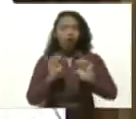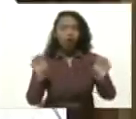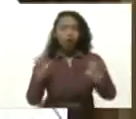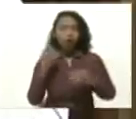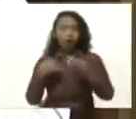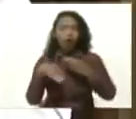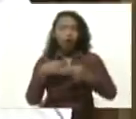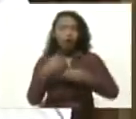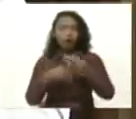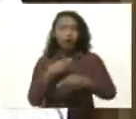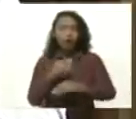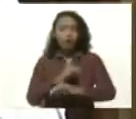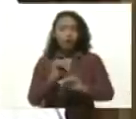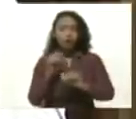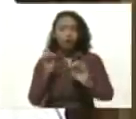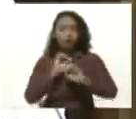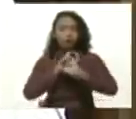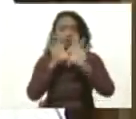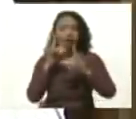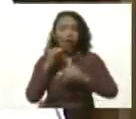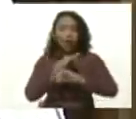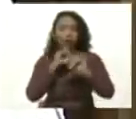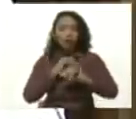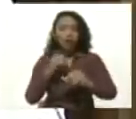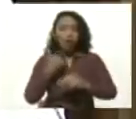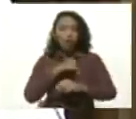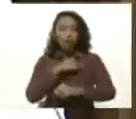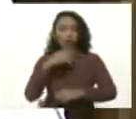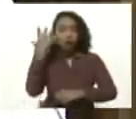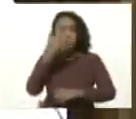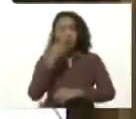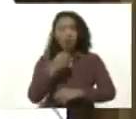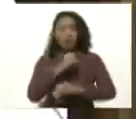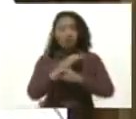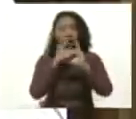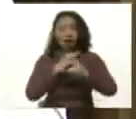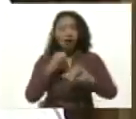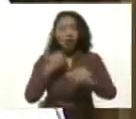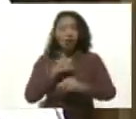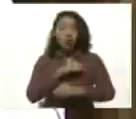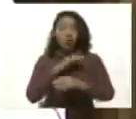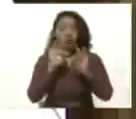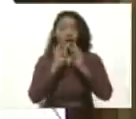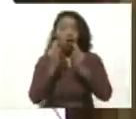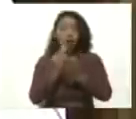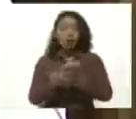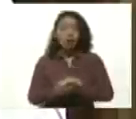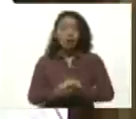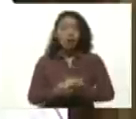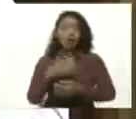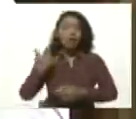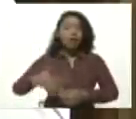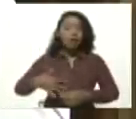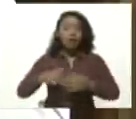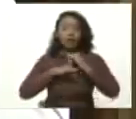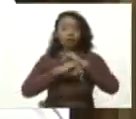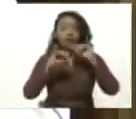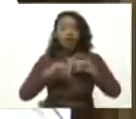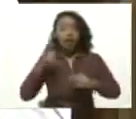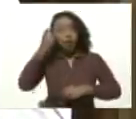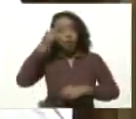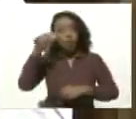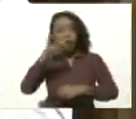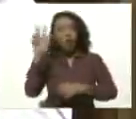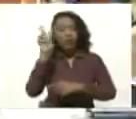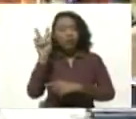contribuye definitivamente a la felicidad de nuestra juventud, a la felicidad de nuestra familia y al derecho a la felicidad de todo el pueblo venezolano,